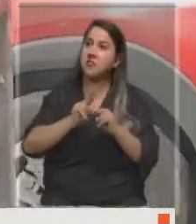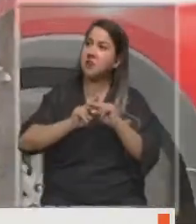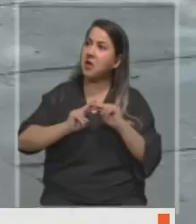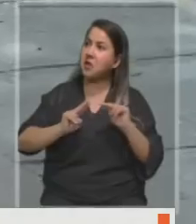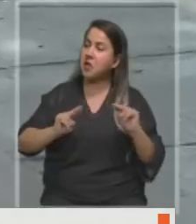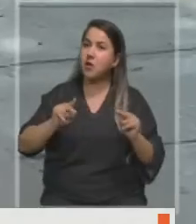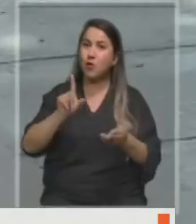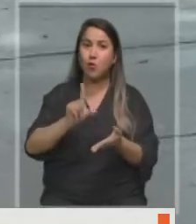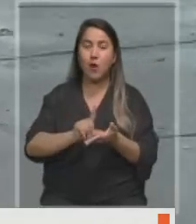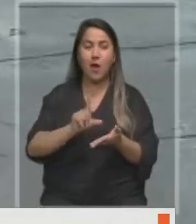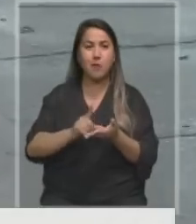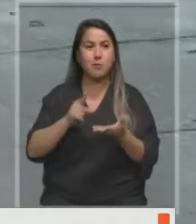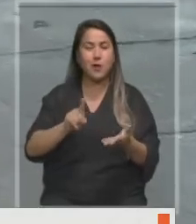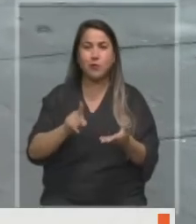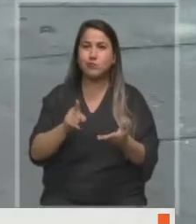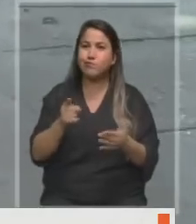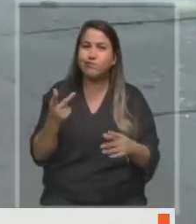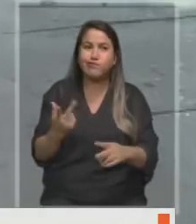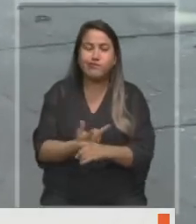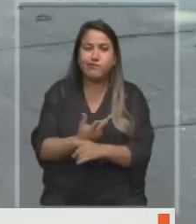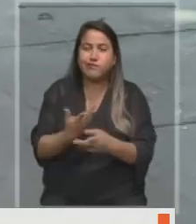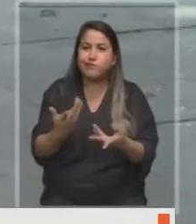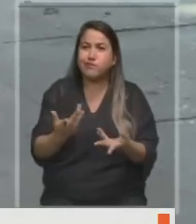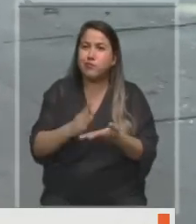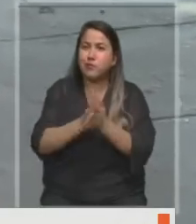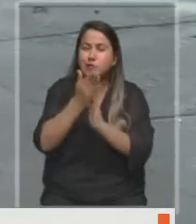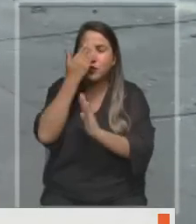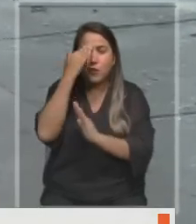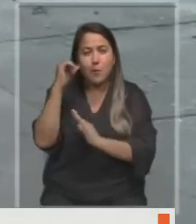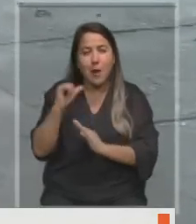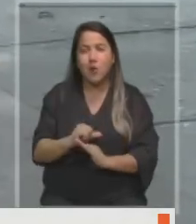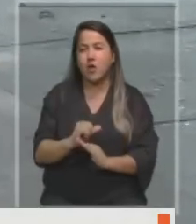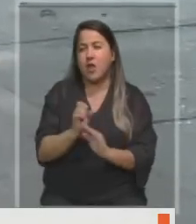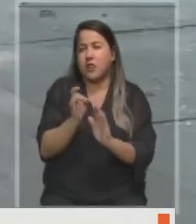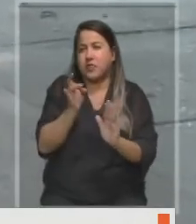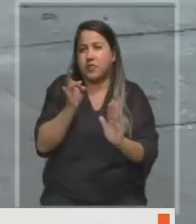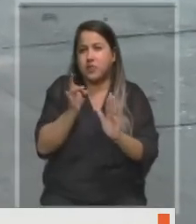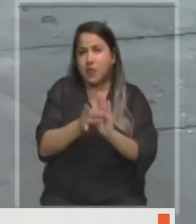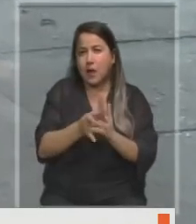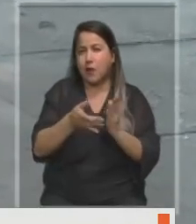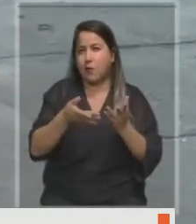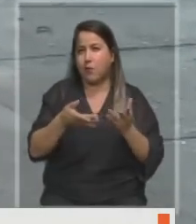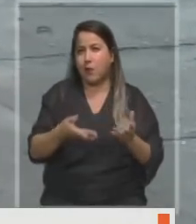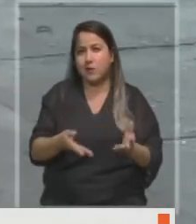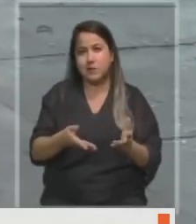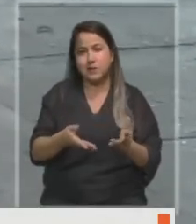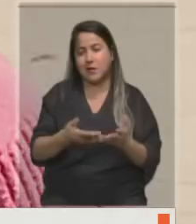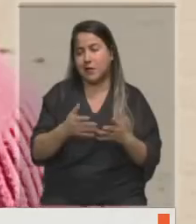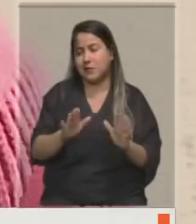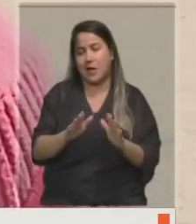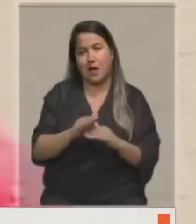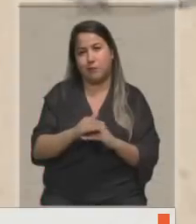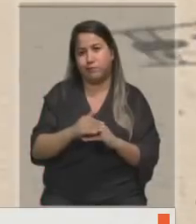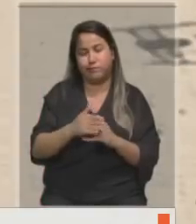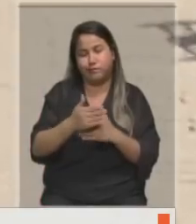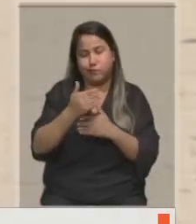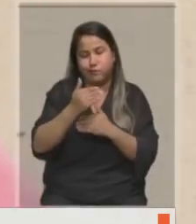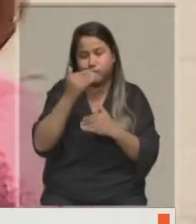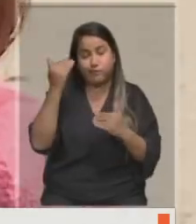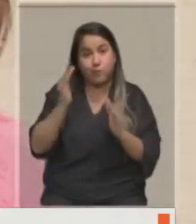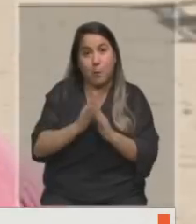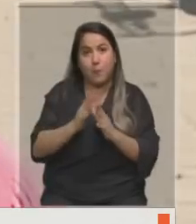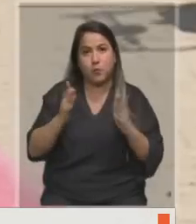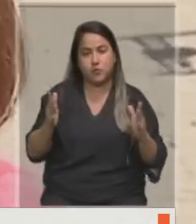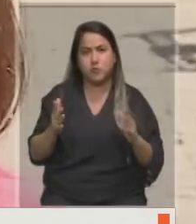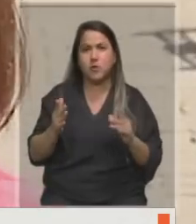y va a echar a perder todo estos últimos tiempos la violencia y la delincuencia está sobrepasando los niveles y ahora tiene que venir manos